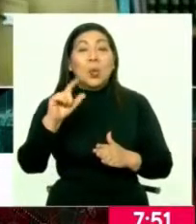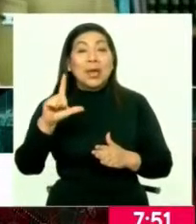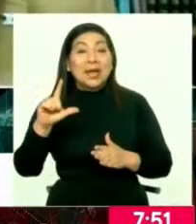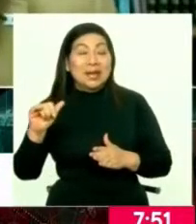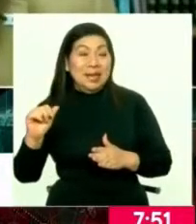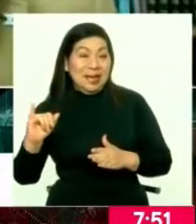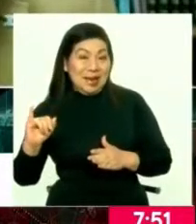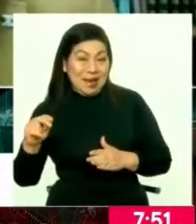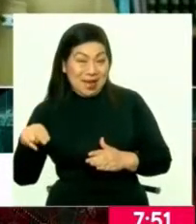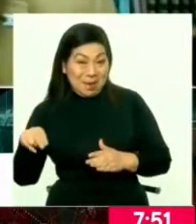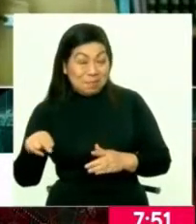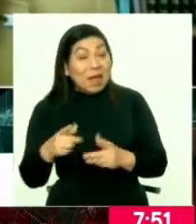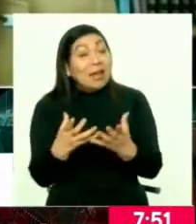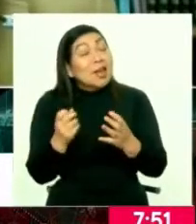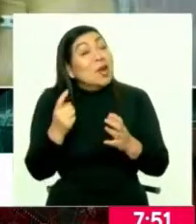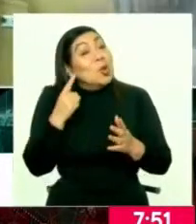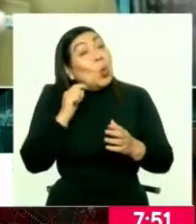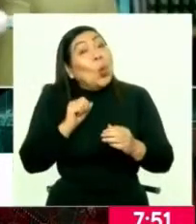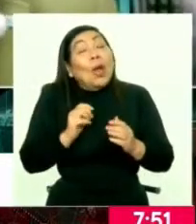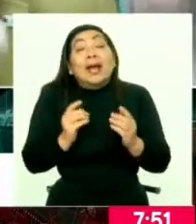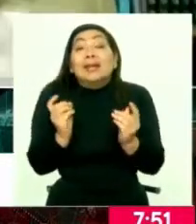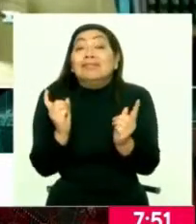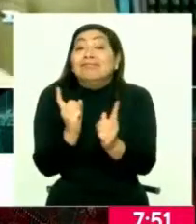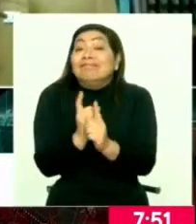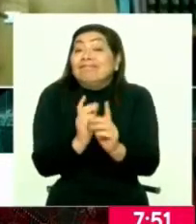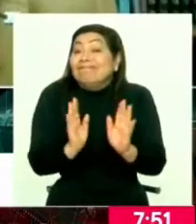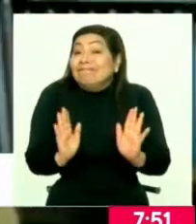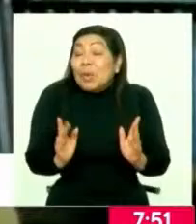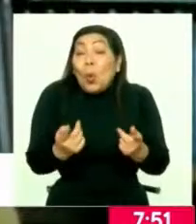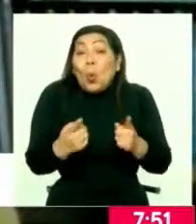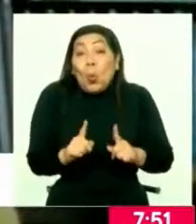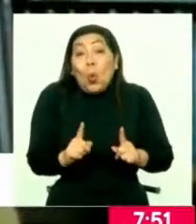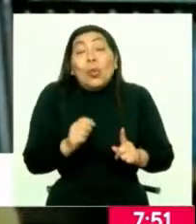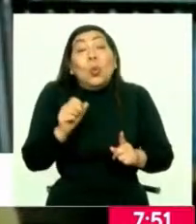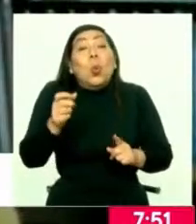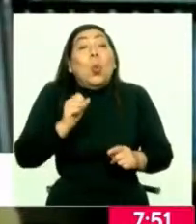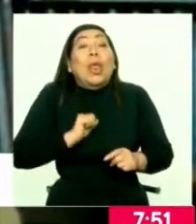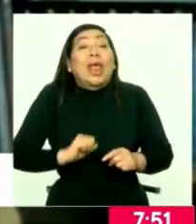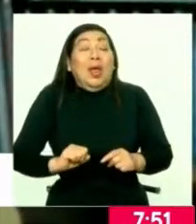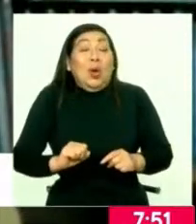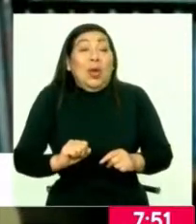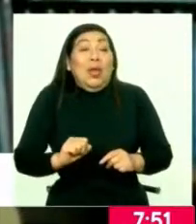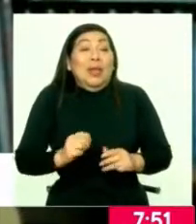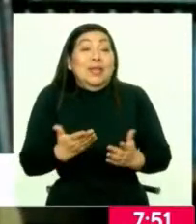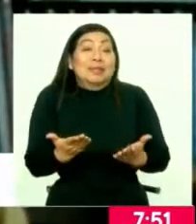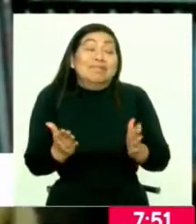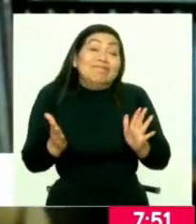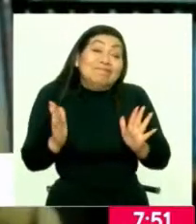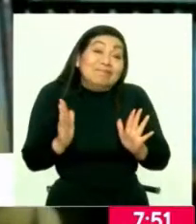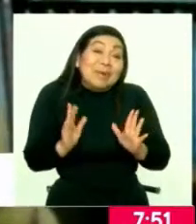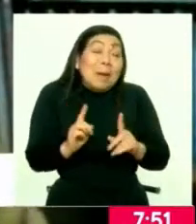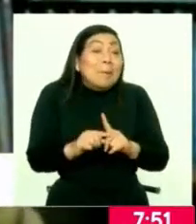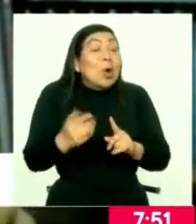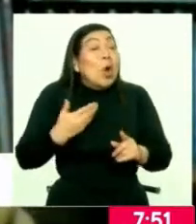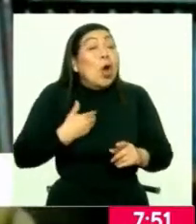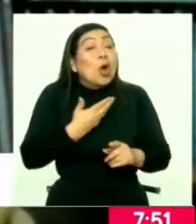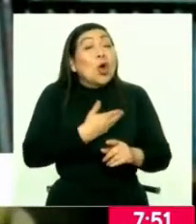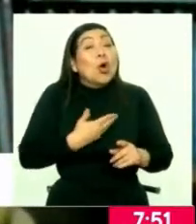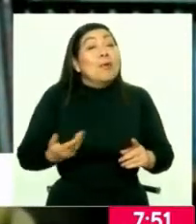de Gales. Uh-huh. Yo no creo que eso suceda pronto, porque además él ha dicho, cuando asume el cargo, que va a